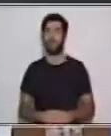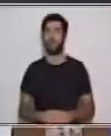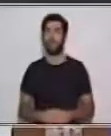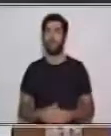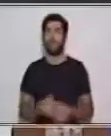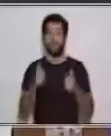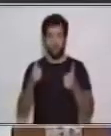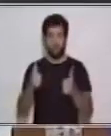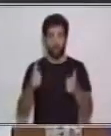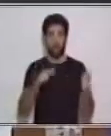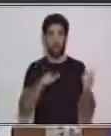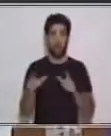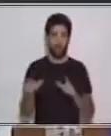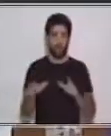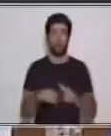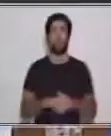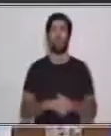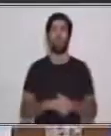¿Listo?